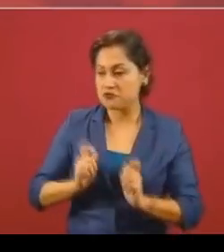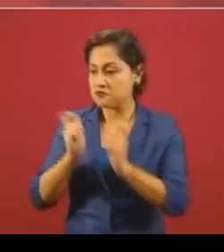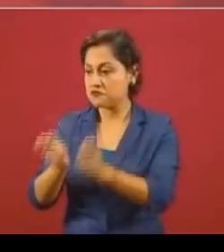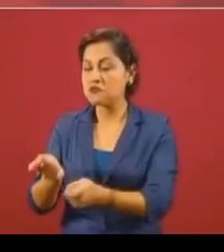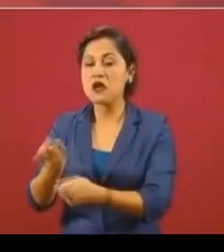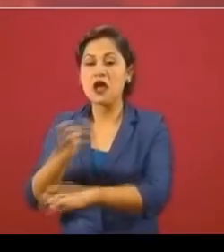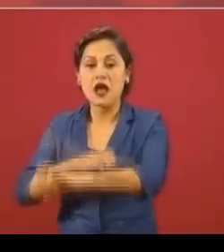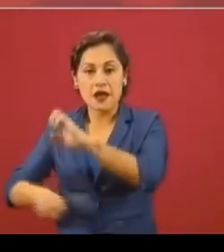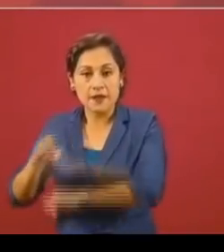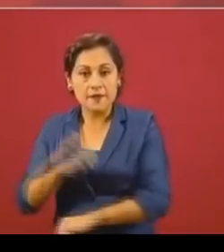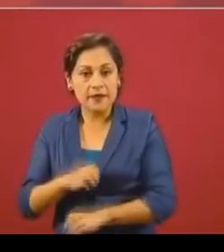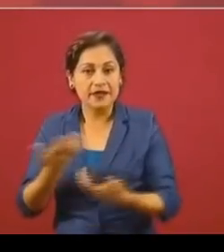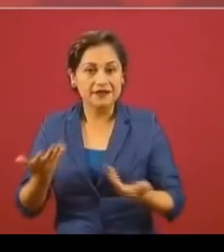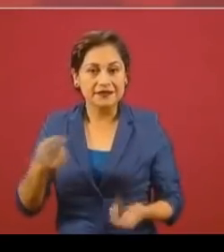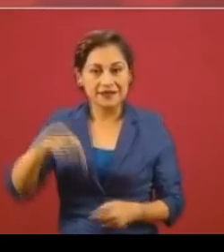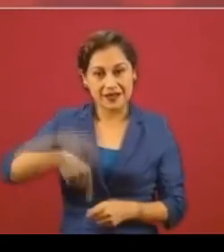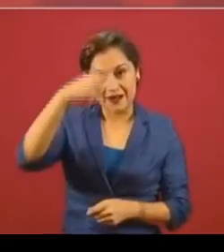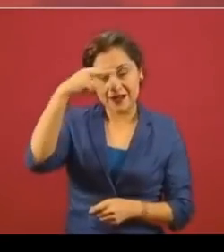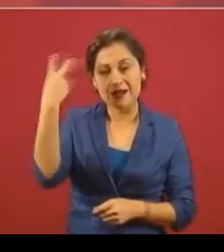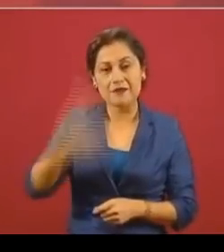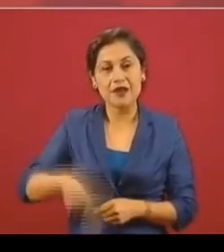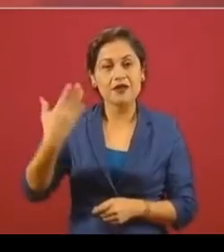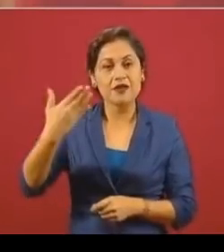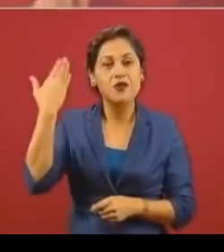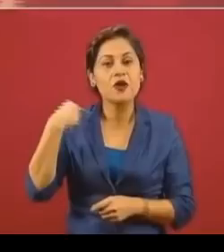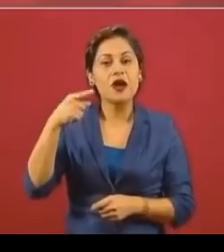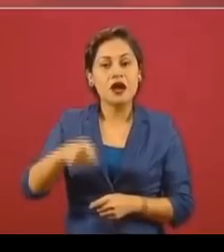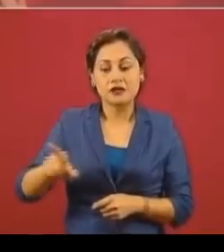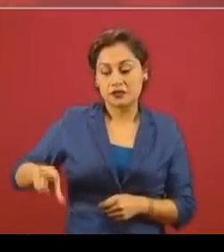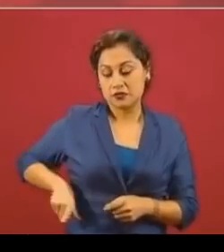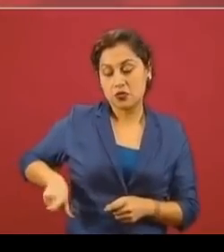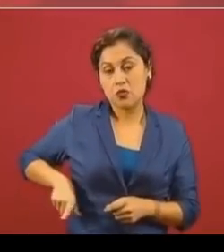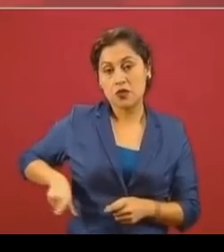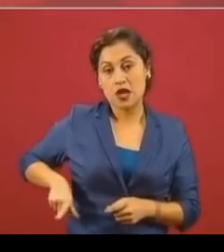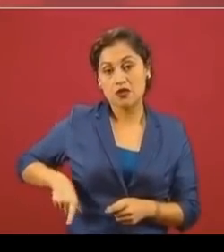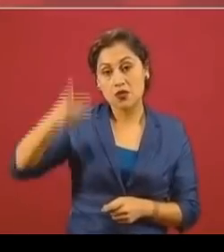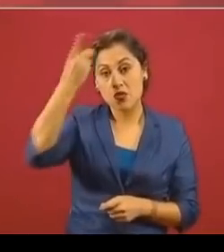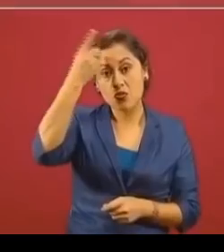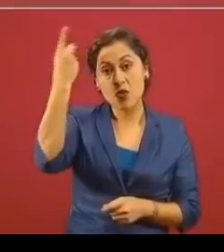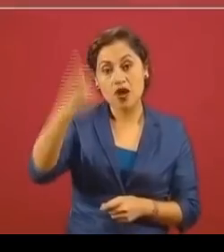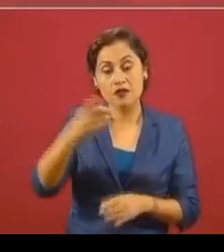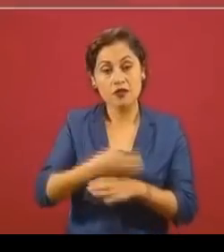cuando se hizo la transferencia de bienes públicos